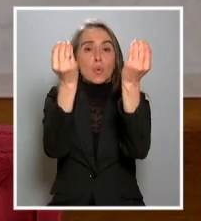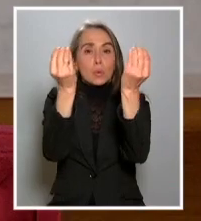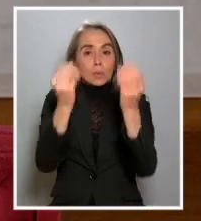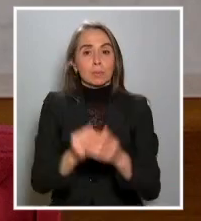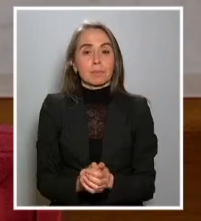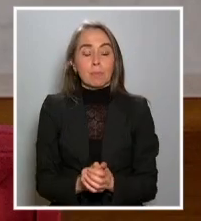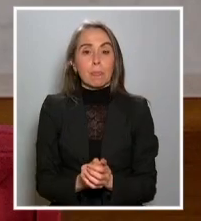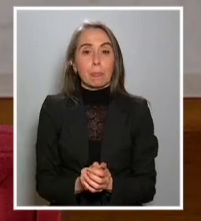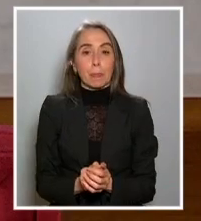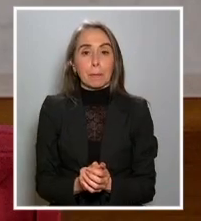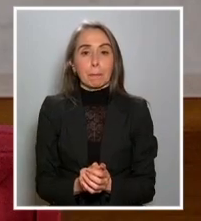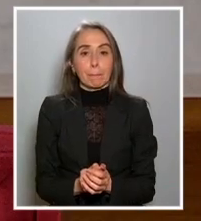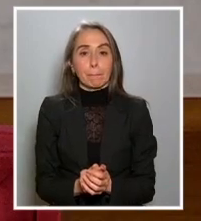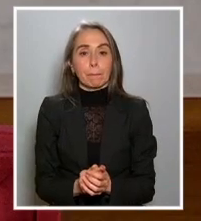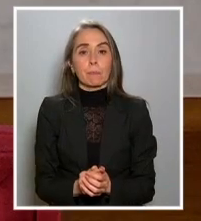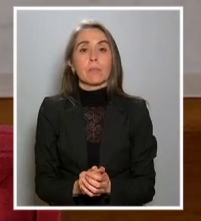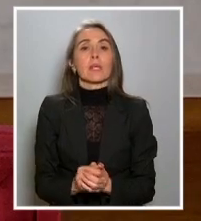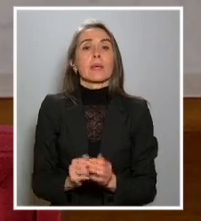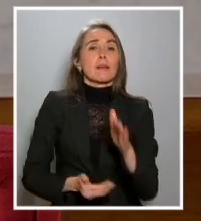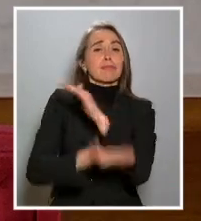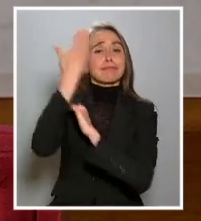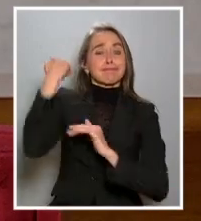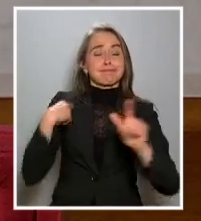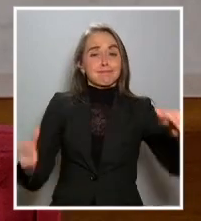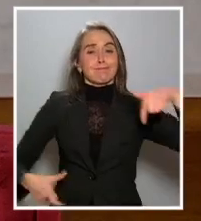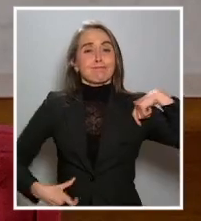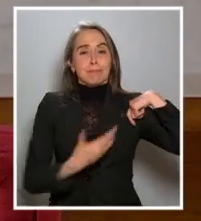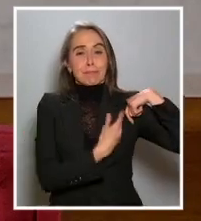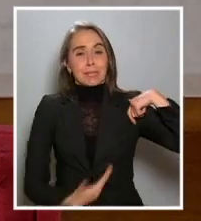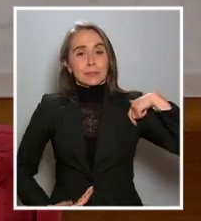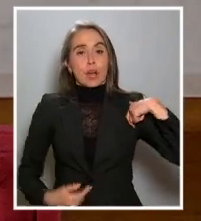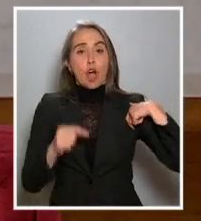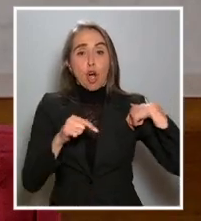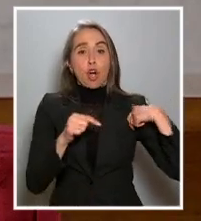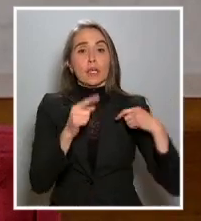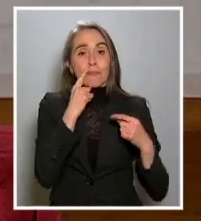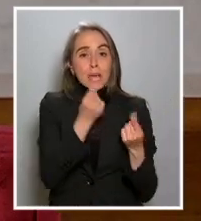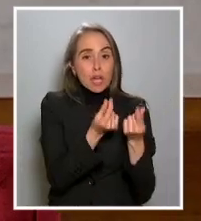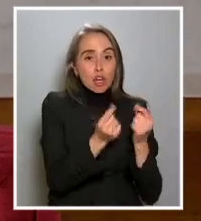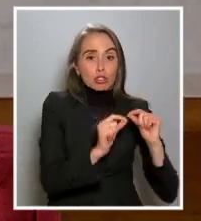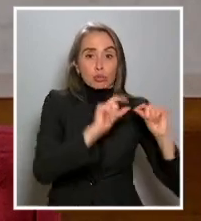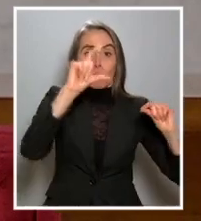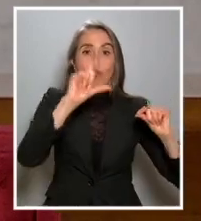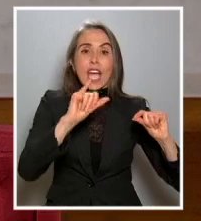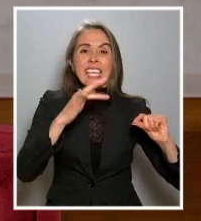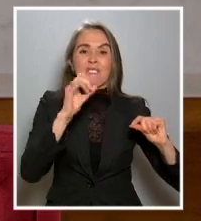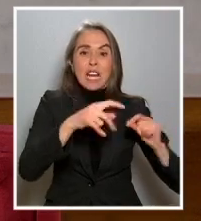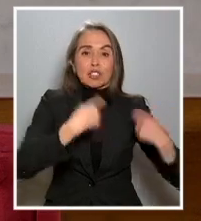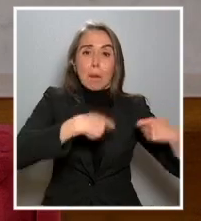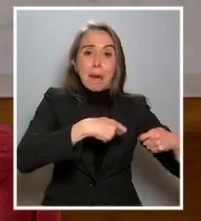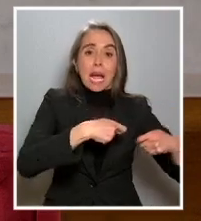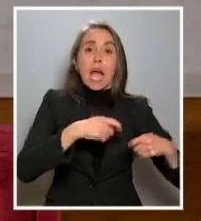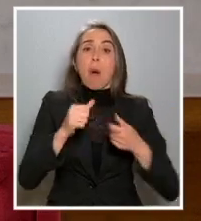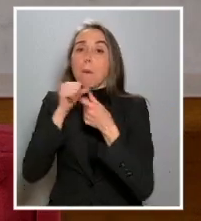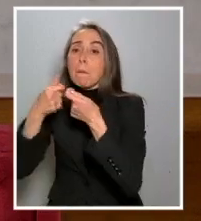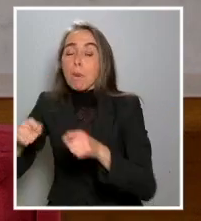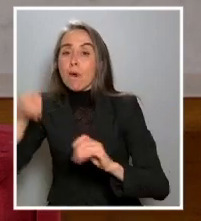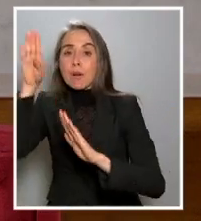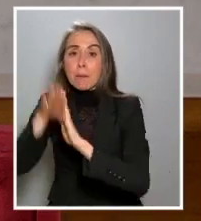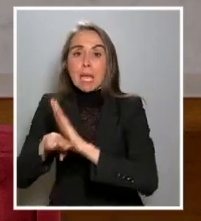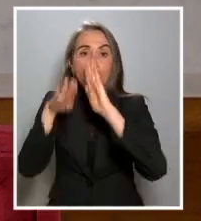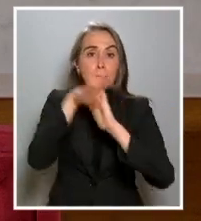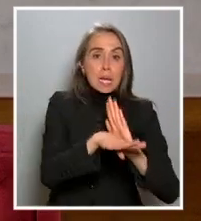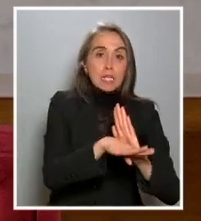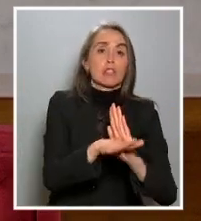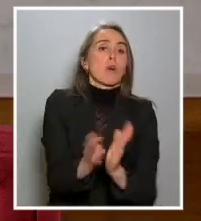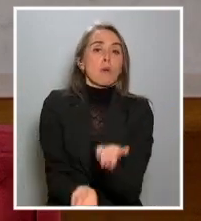Respecto al día que asumimos, hoy la inflación y la pobreza son menores, las cuentas fiscales más